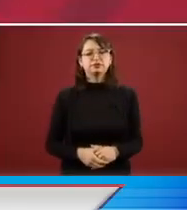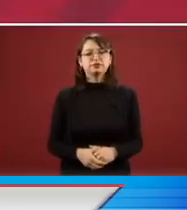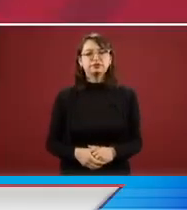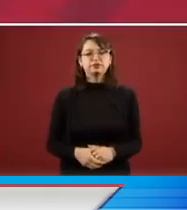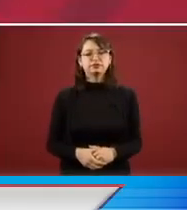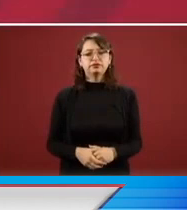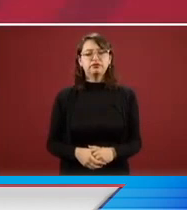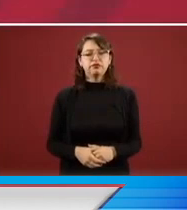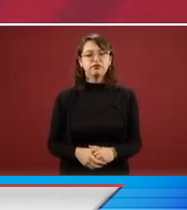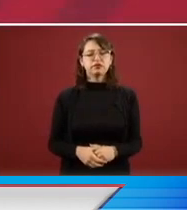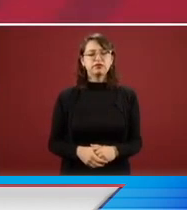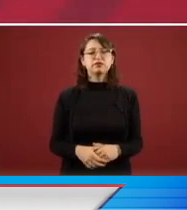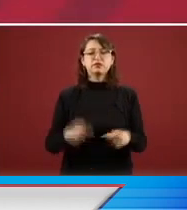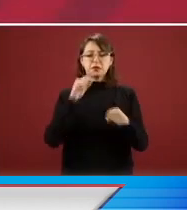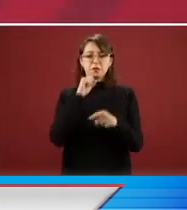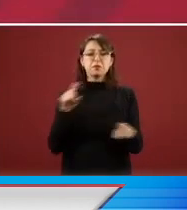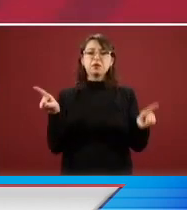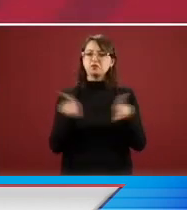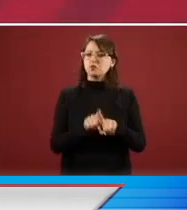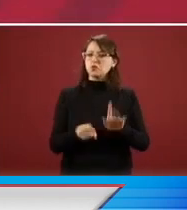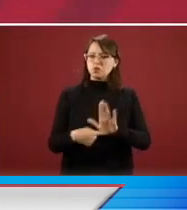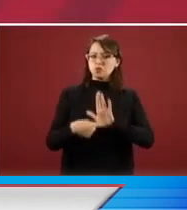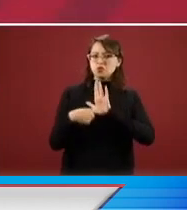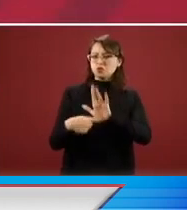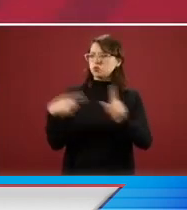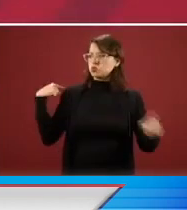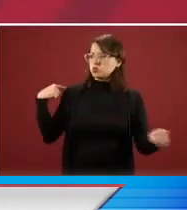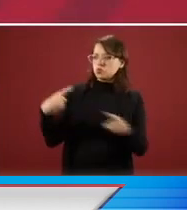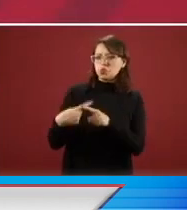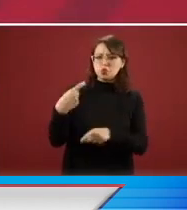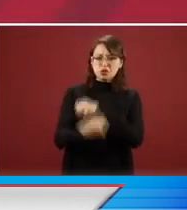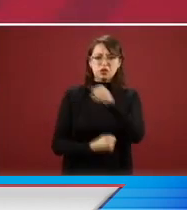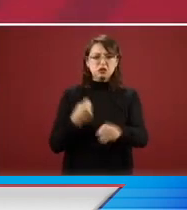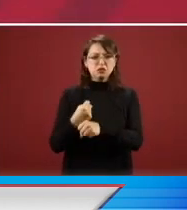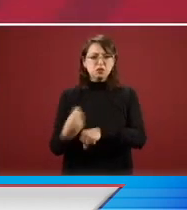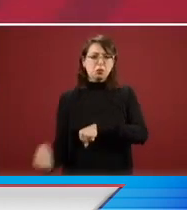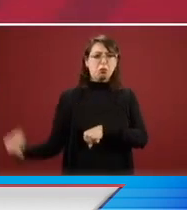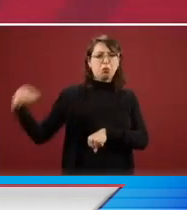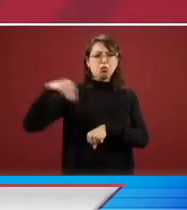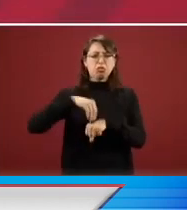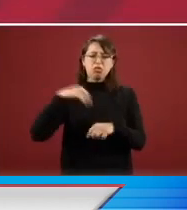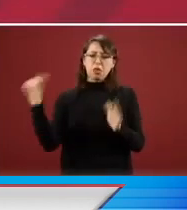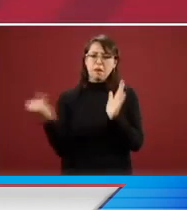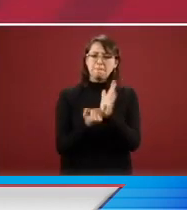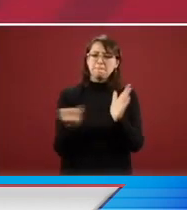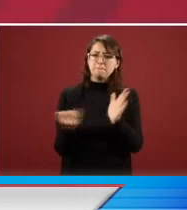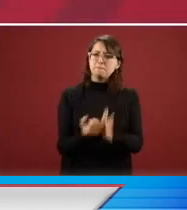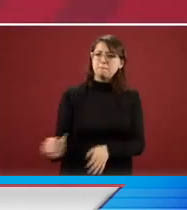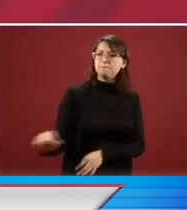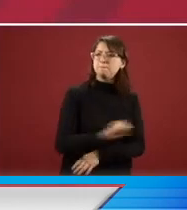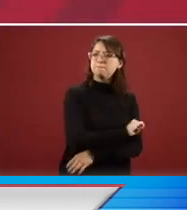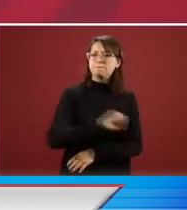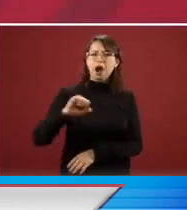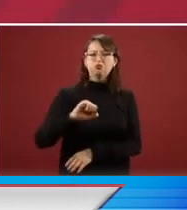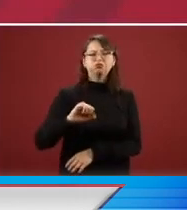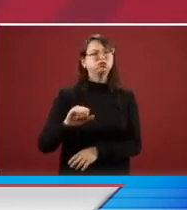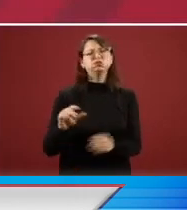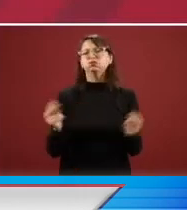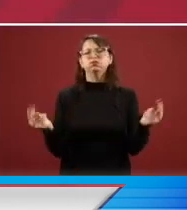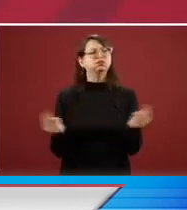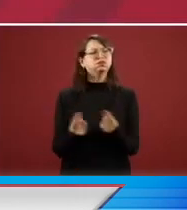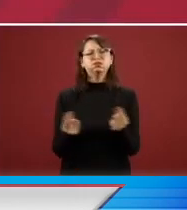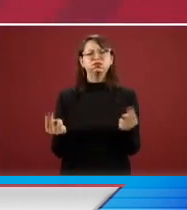Propósitos para el 2020. Lo principal es consolidar la cuarta transformación y que para finales de diciembre estén sentadas las bases